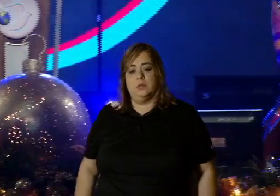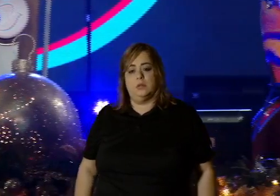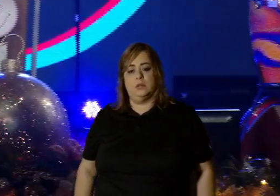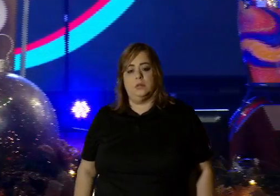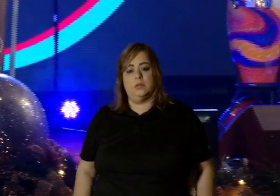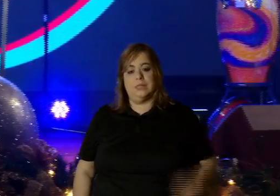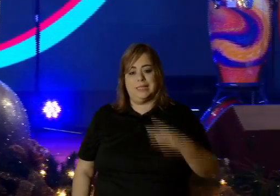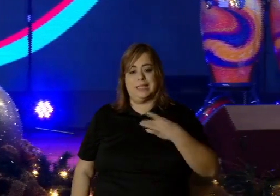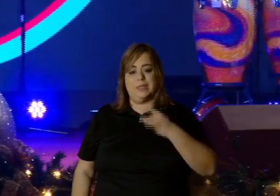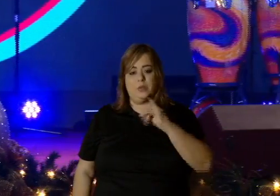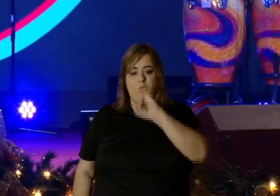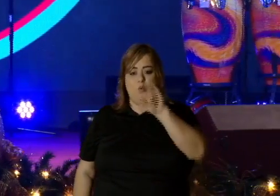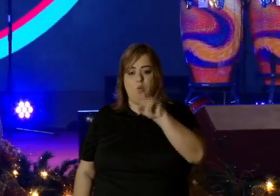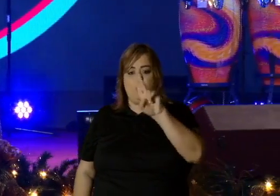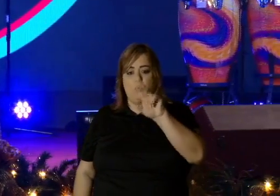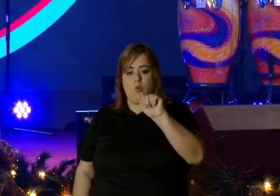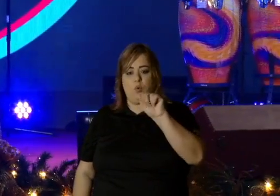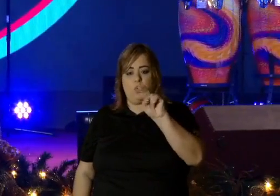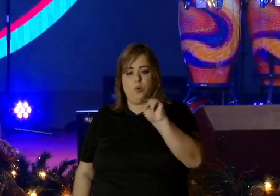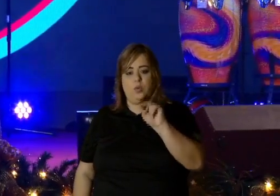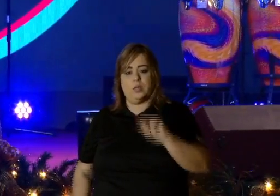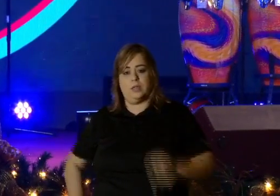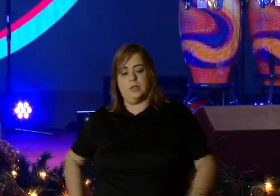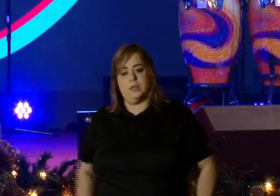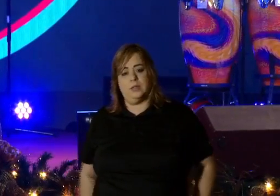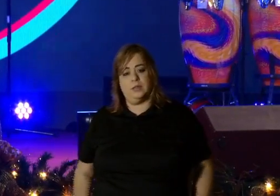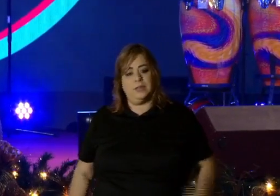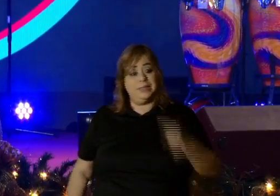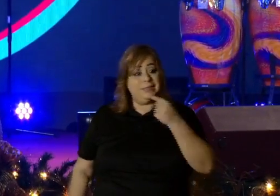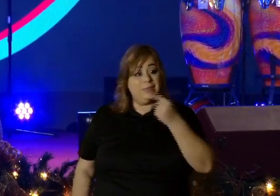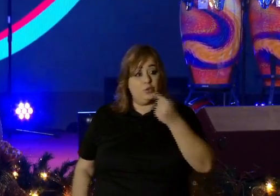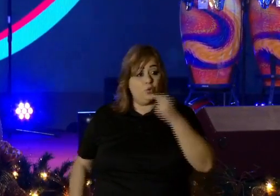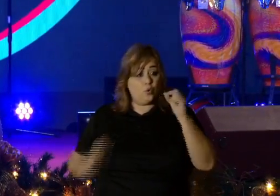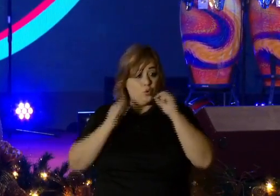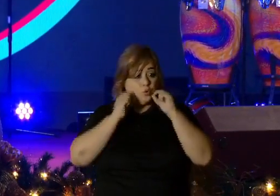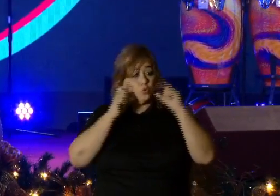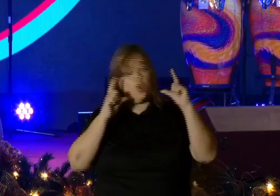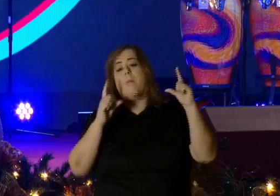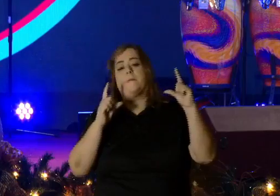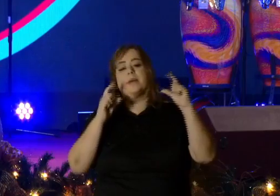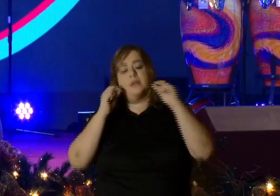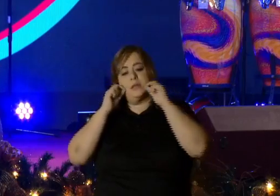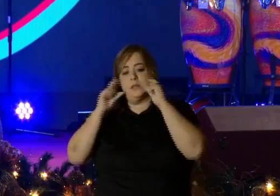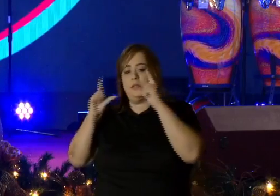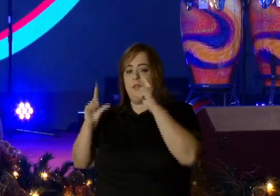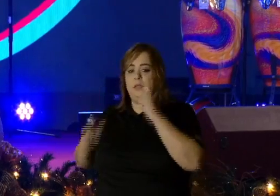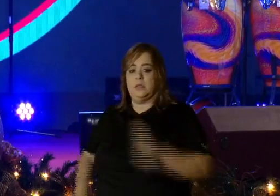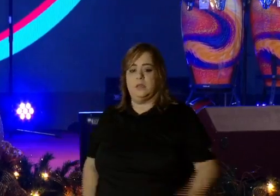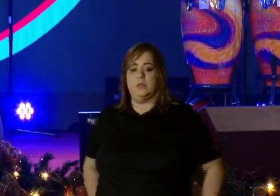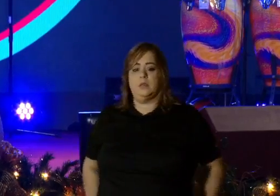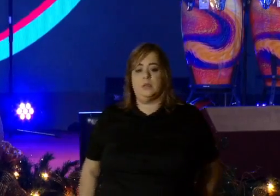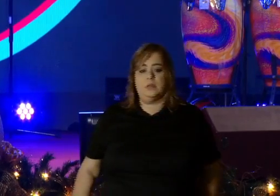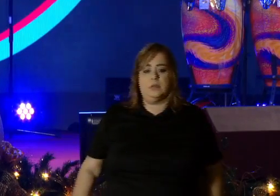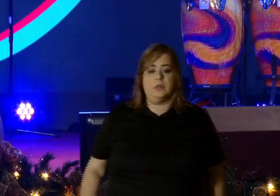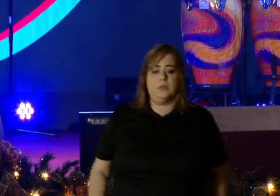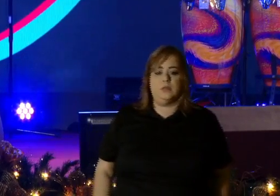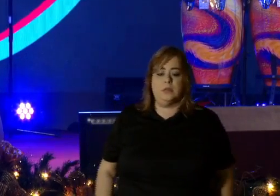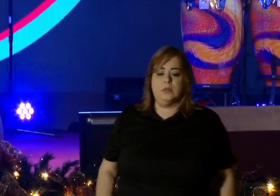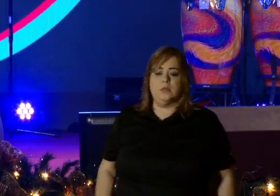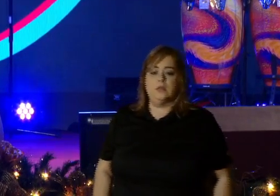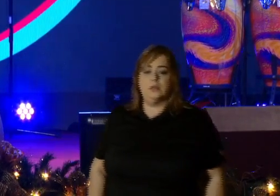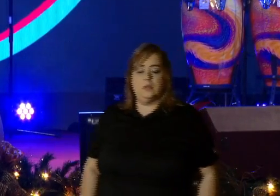Me gusta porque Juan fue el que escribió eso y se lo dijo. O sea, tú no te sorprendas que siempre hay alguien en la empresa tuya que, el jefe dijo esto, pero debe ser aquella otra.